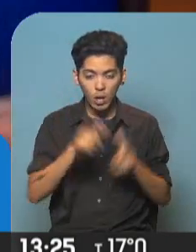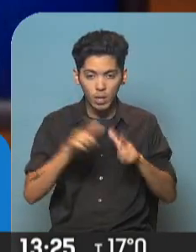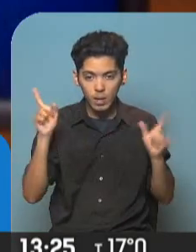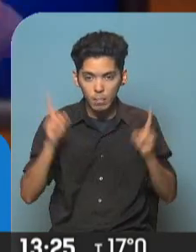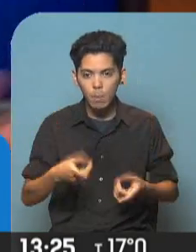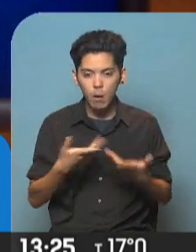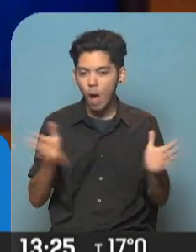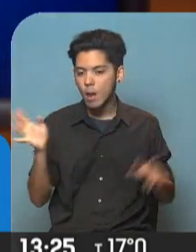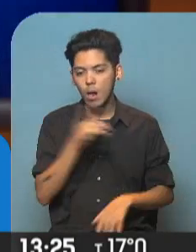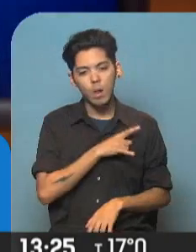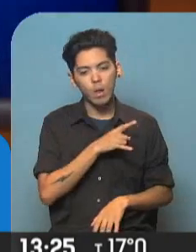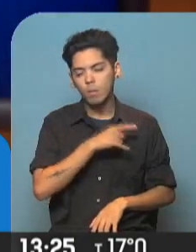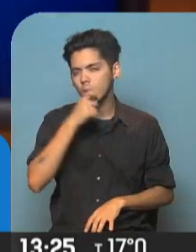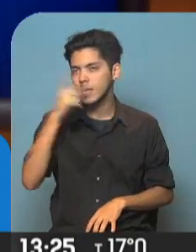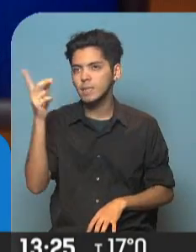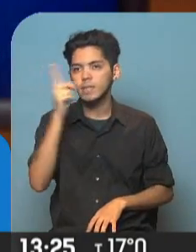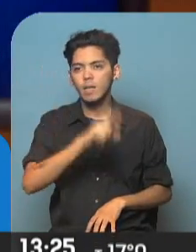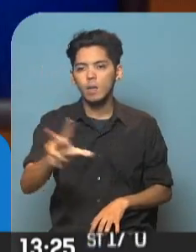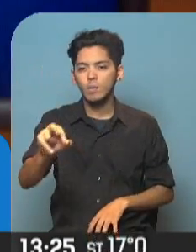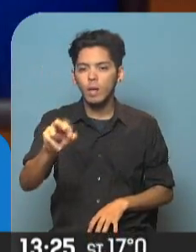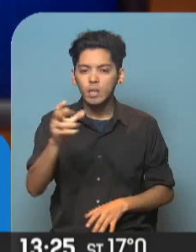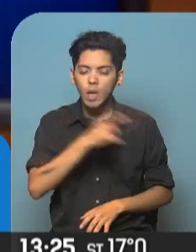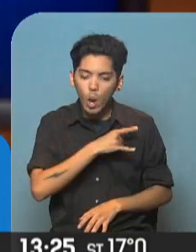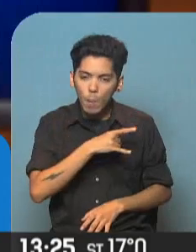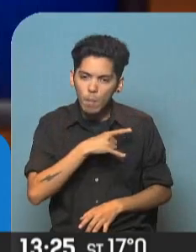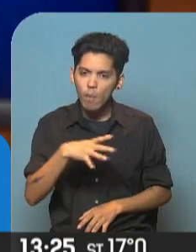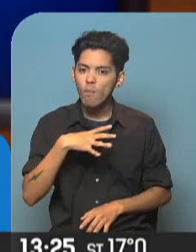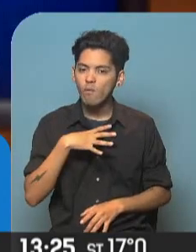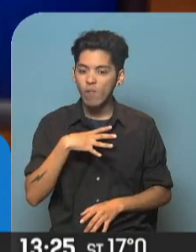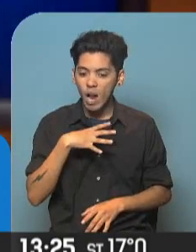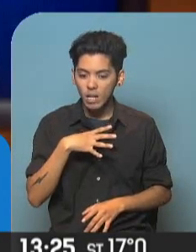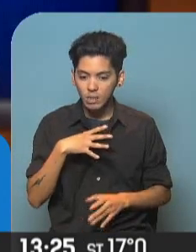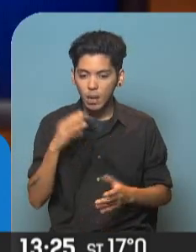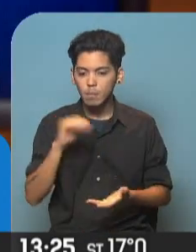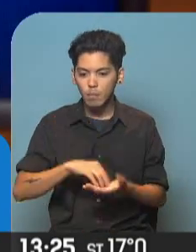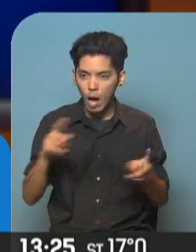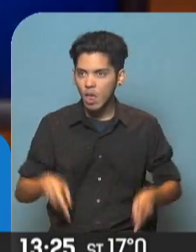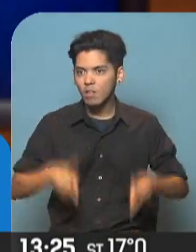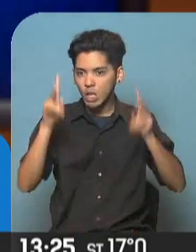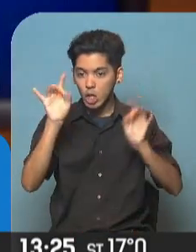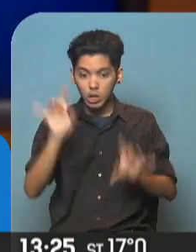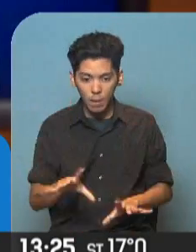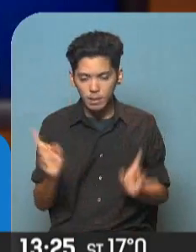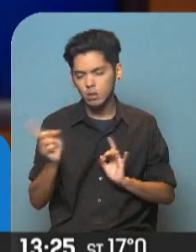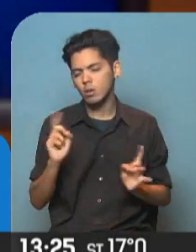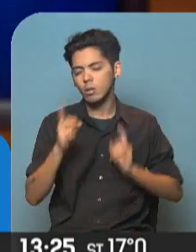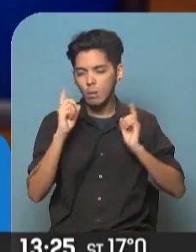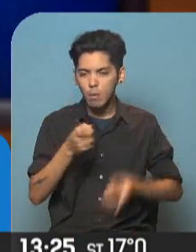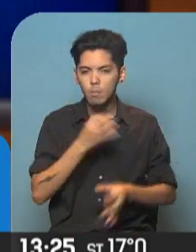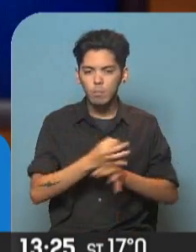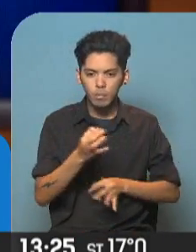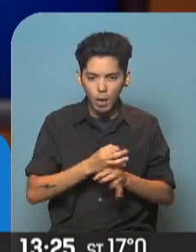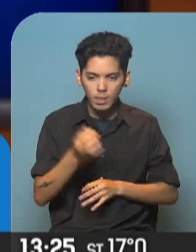una universidad, por ejemplo, hay 130 universidades, pero no basta la caja de hormigón, hay que meter gente profesional que sepa enseñar, que